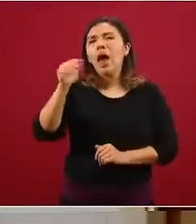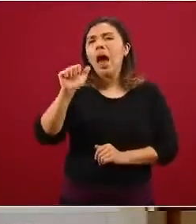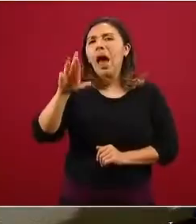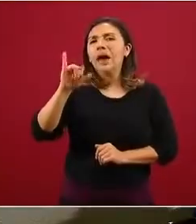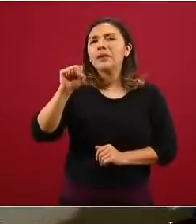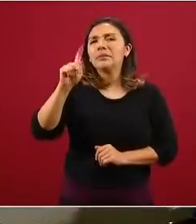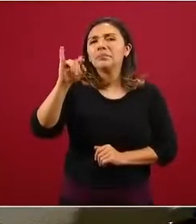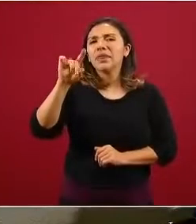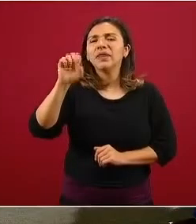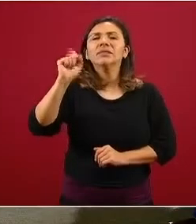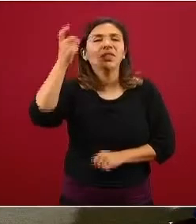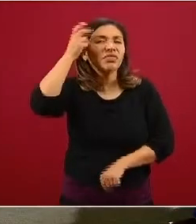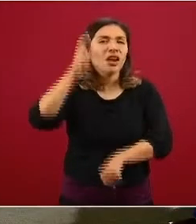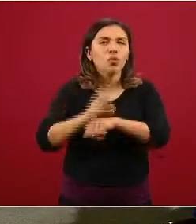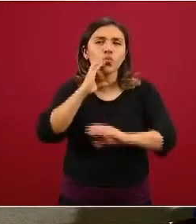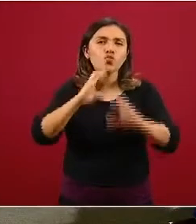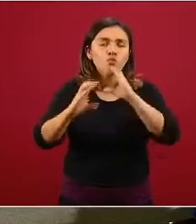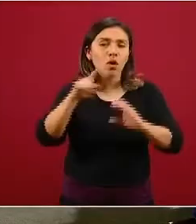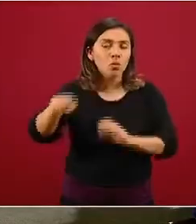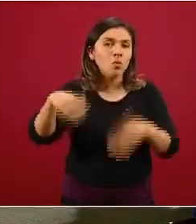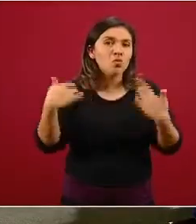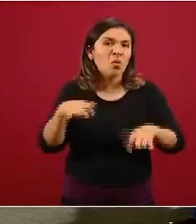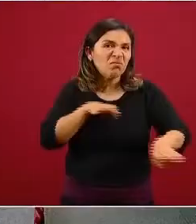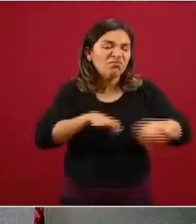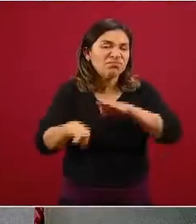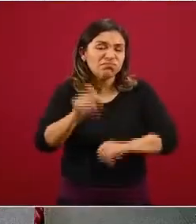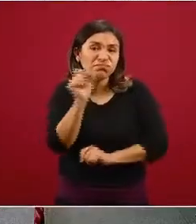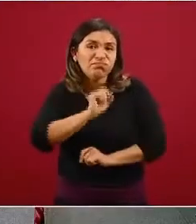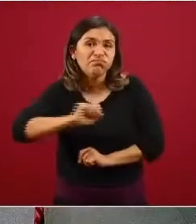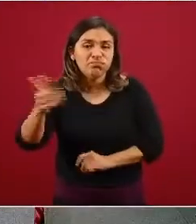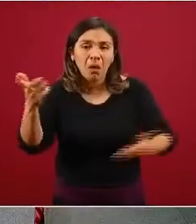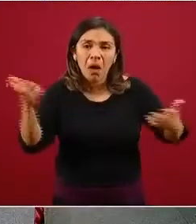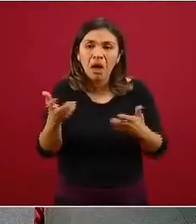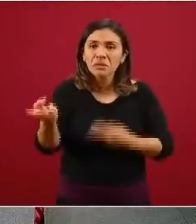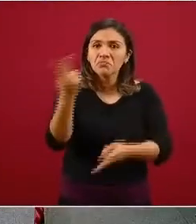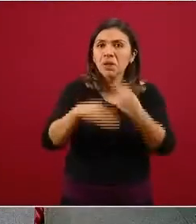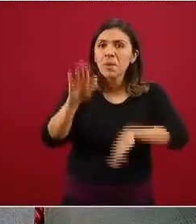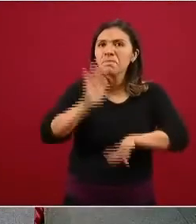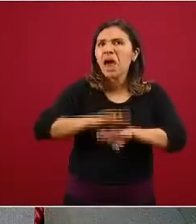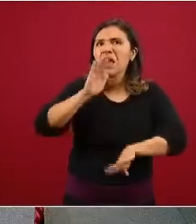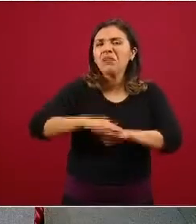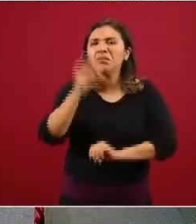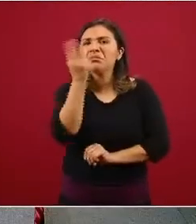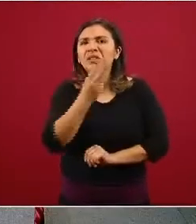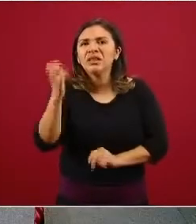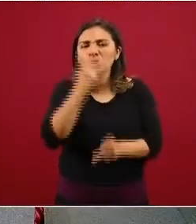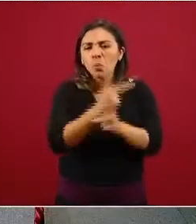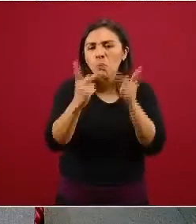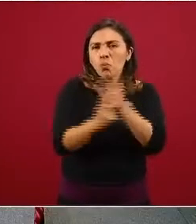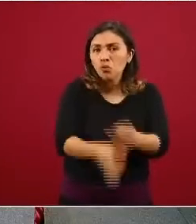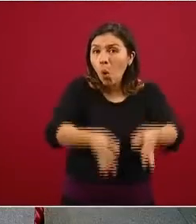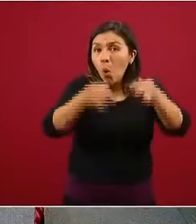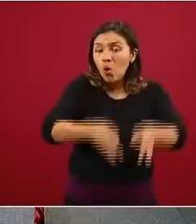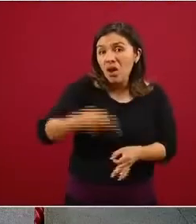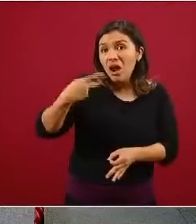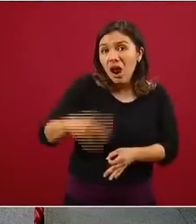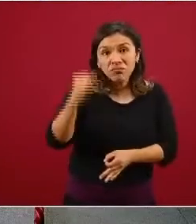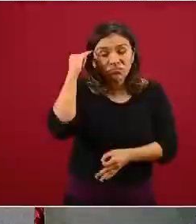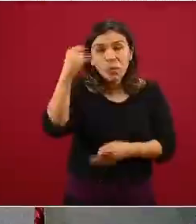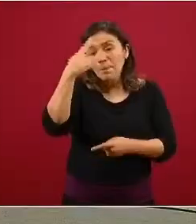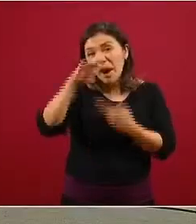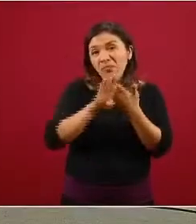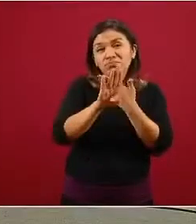aquí, director de comunicación, que ha hecho una labor excepcional, ha logrado producir más de 300 productos originales de